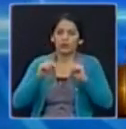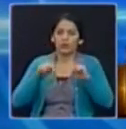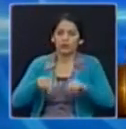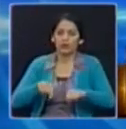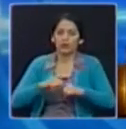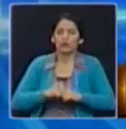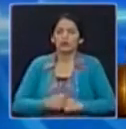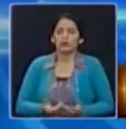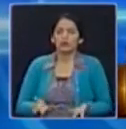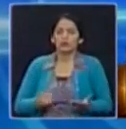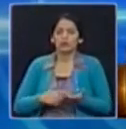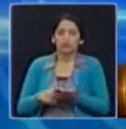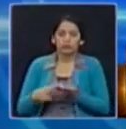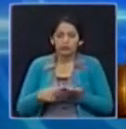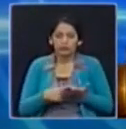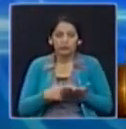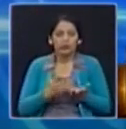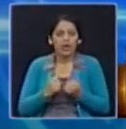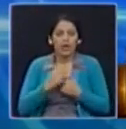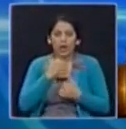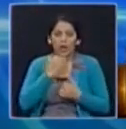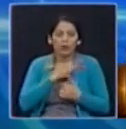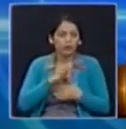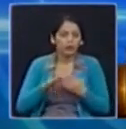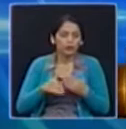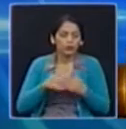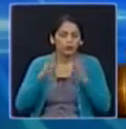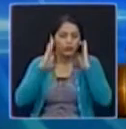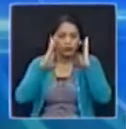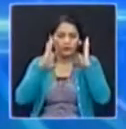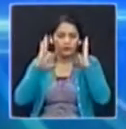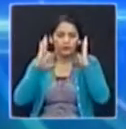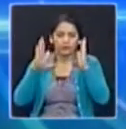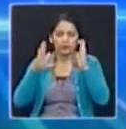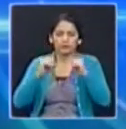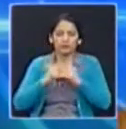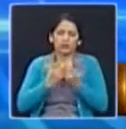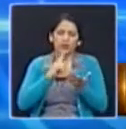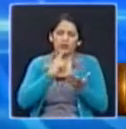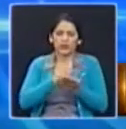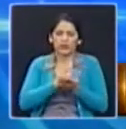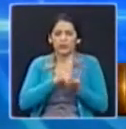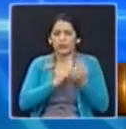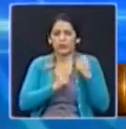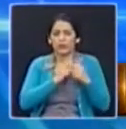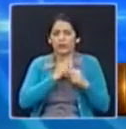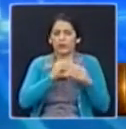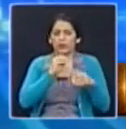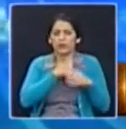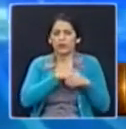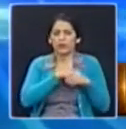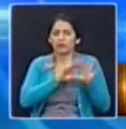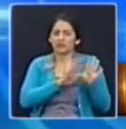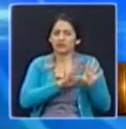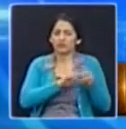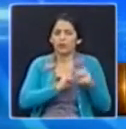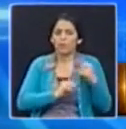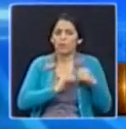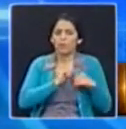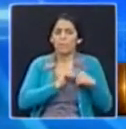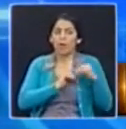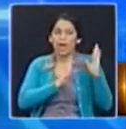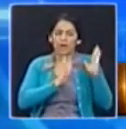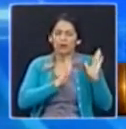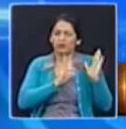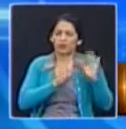grupo político o de conflictos internos. No, claro, los conflictos internos realmente, concuerdo con usted, no tienen relevancia realmente cuando